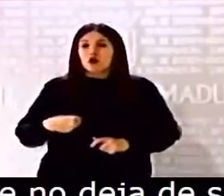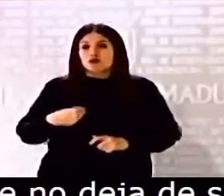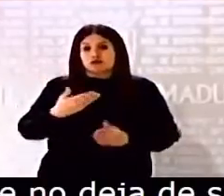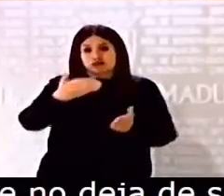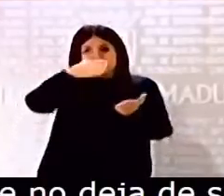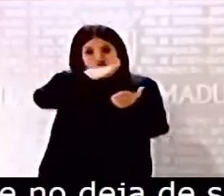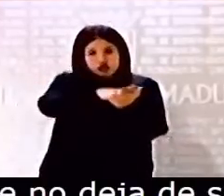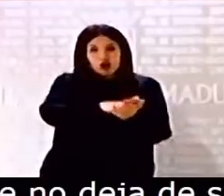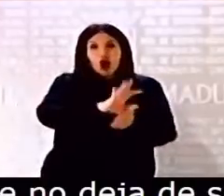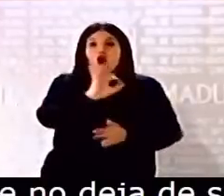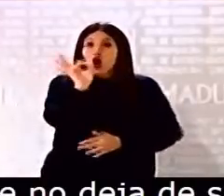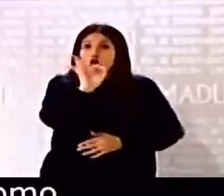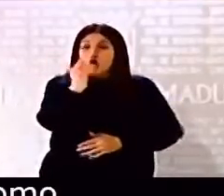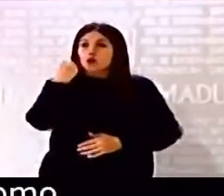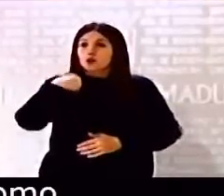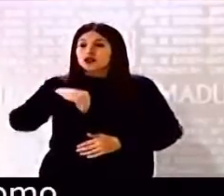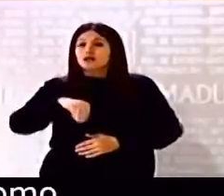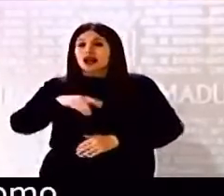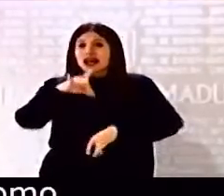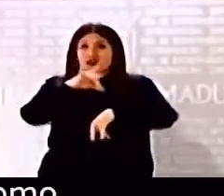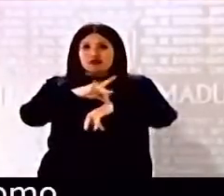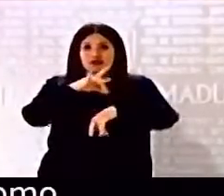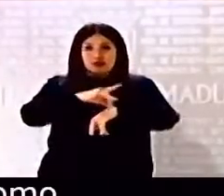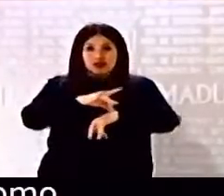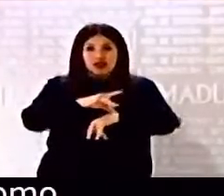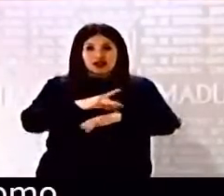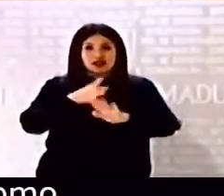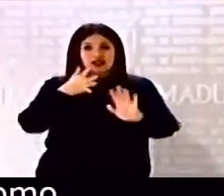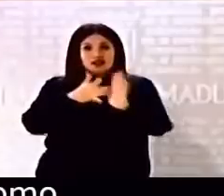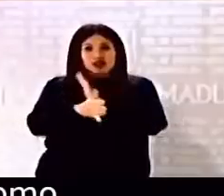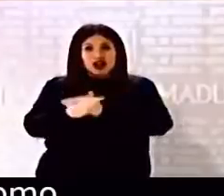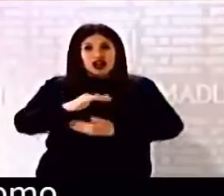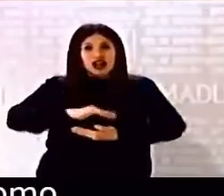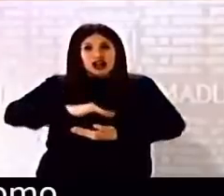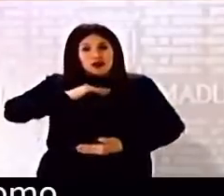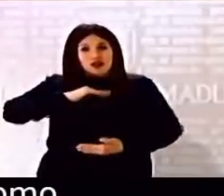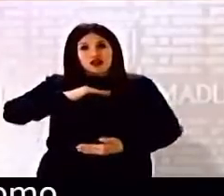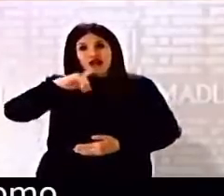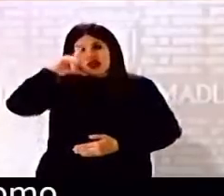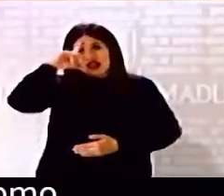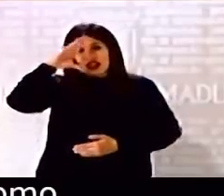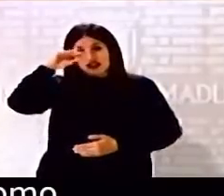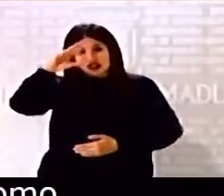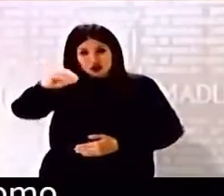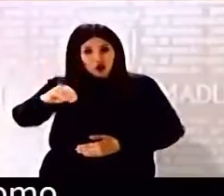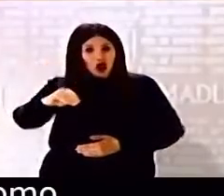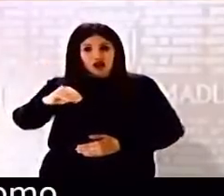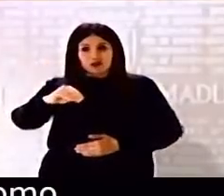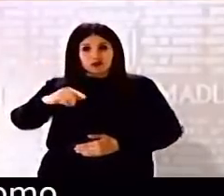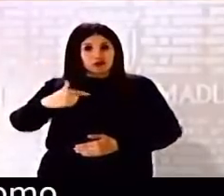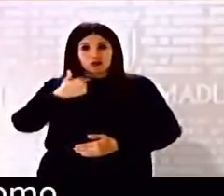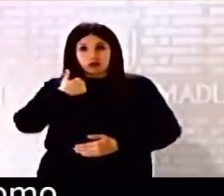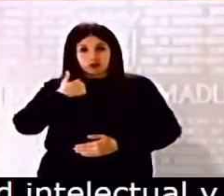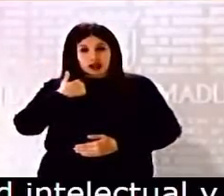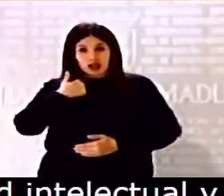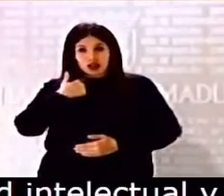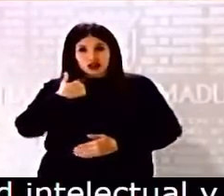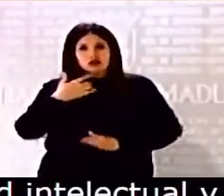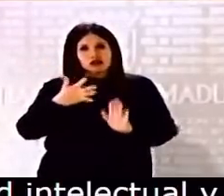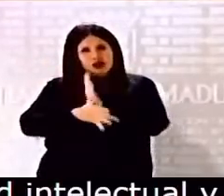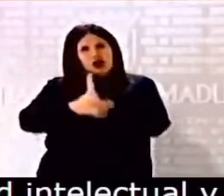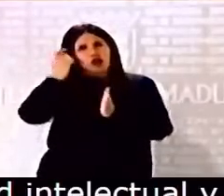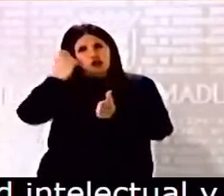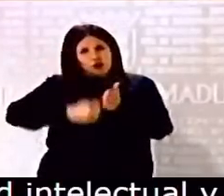como consecuencia de la enfermedad han perdido la magnífica capacidad intelectual y funcional que tenían, es muy duro.